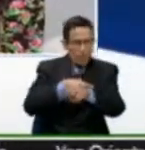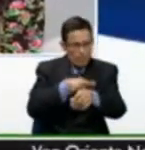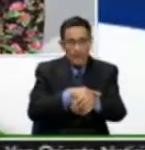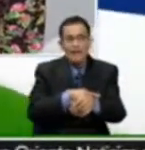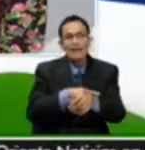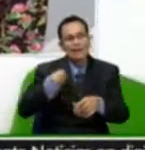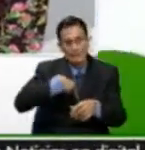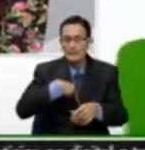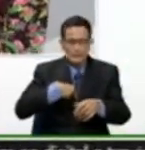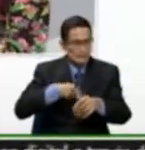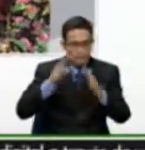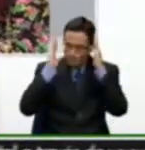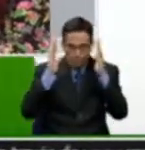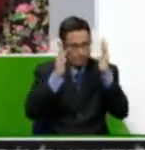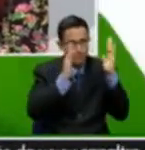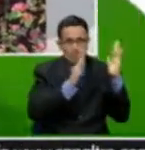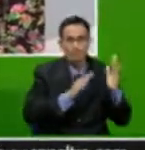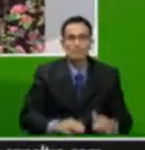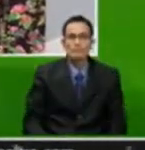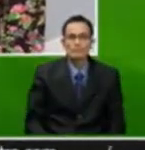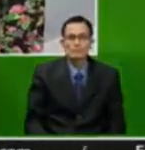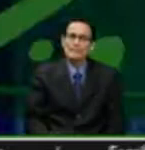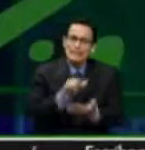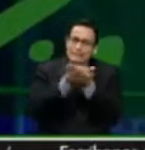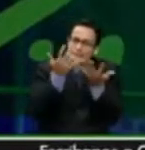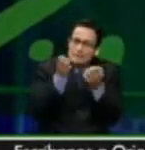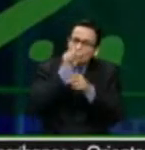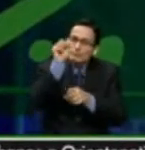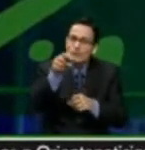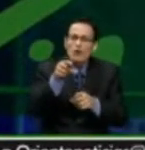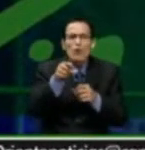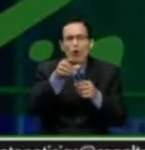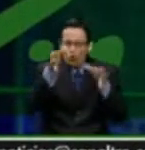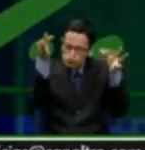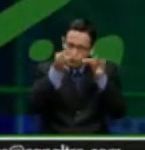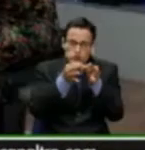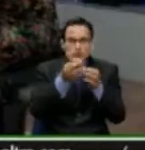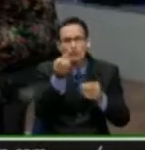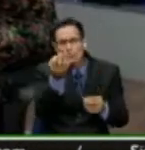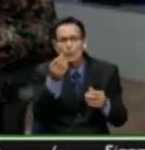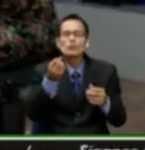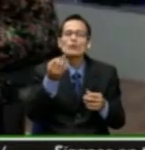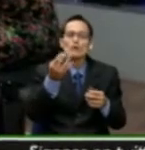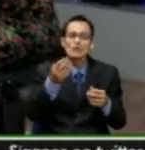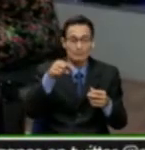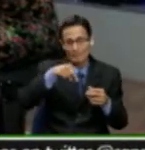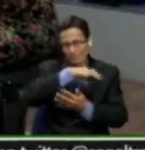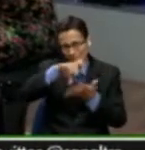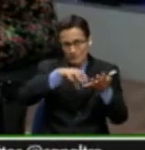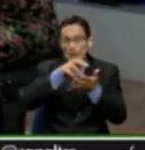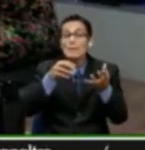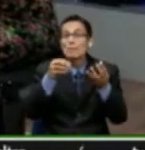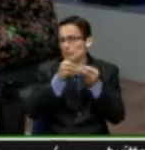atender estos casos. Eso precisamente te íbamos a preguntar, Angie, ¿qué cifras tenemos en este momento en Santander y en Colombia frente al